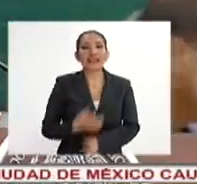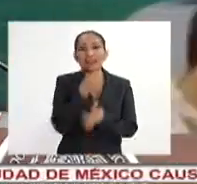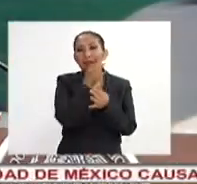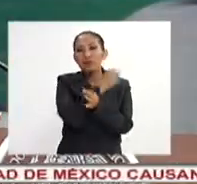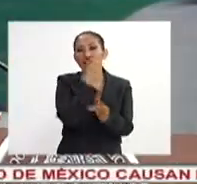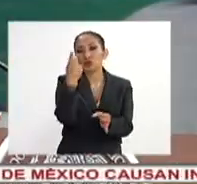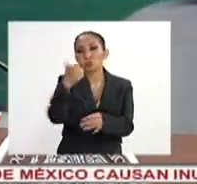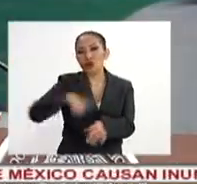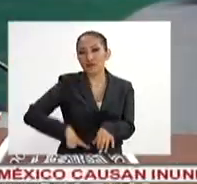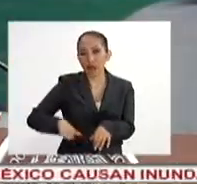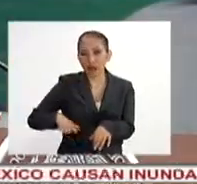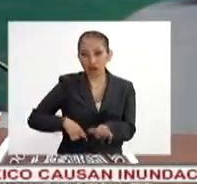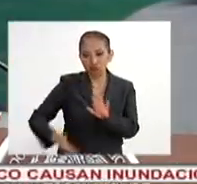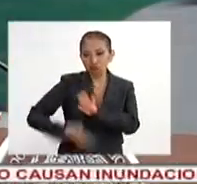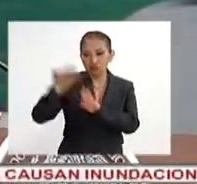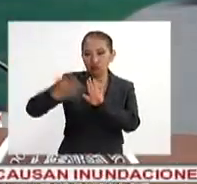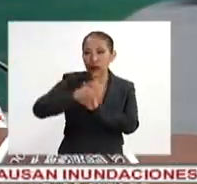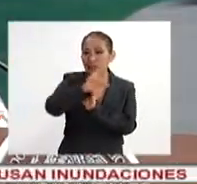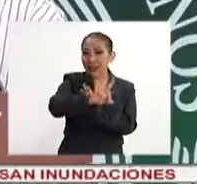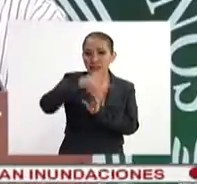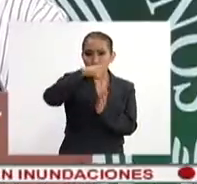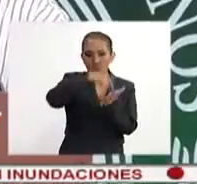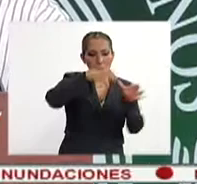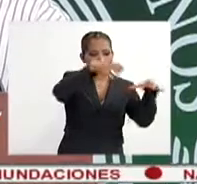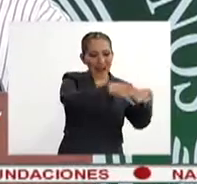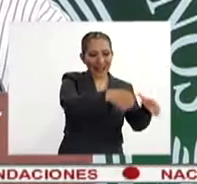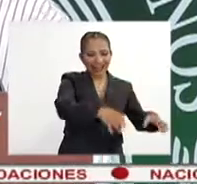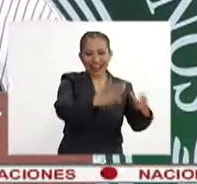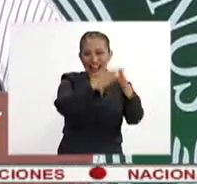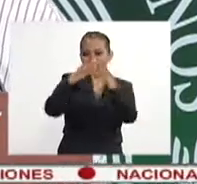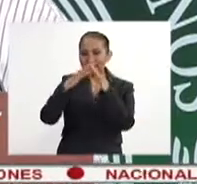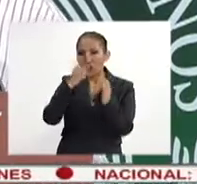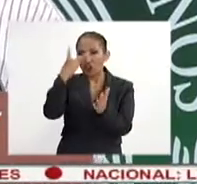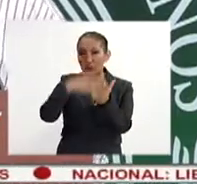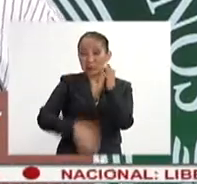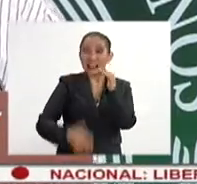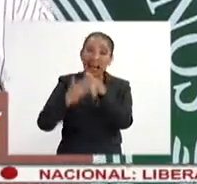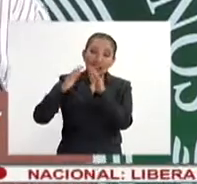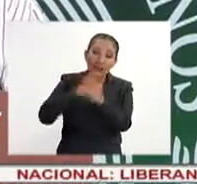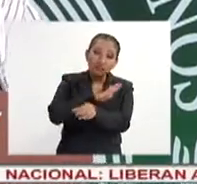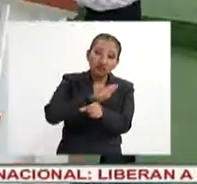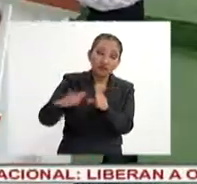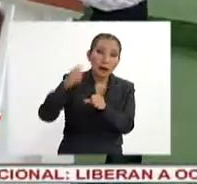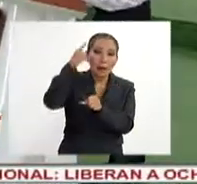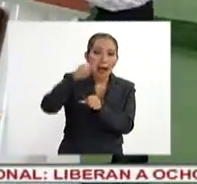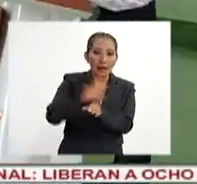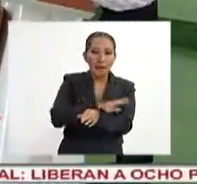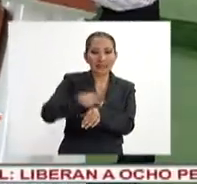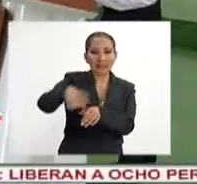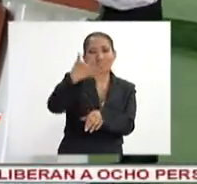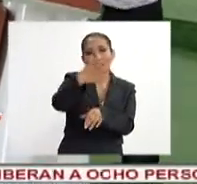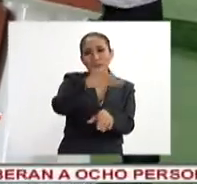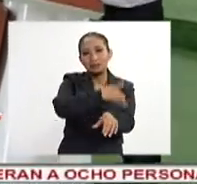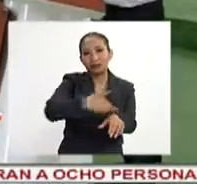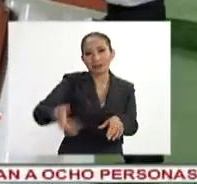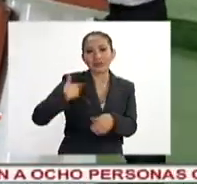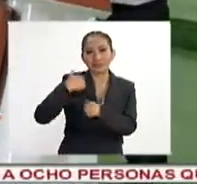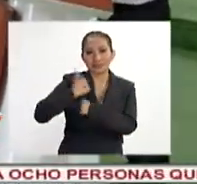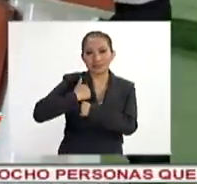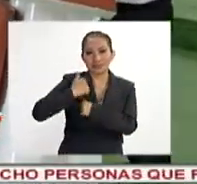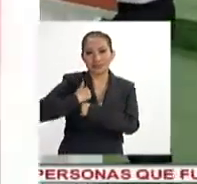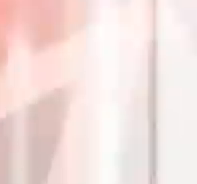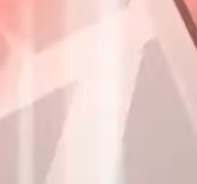en su administración se han construido 30 unidades habitacionales con casi 2.000 viviendas en beneficio de 10.000 familias